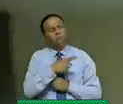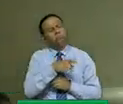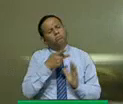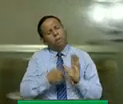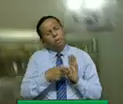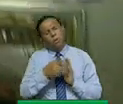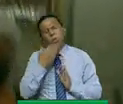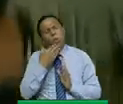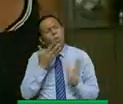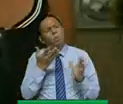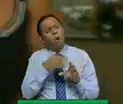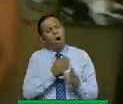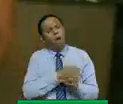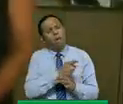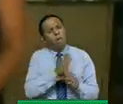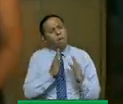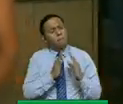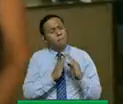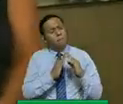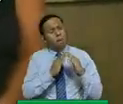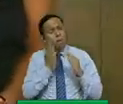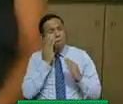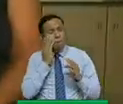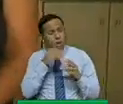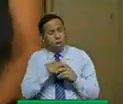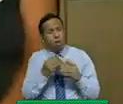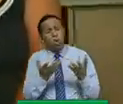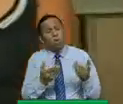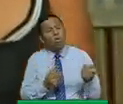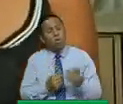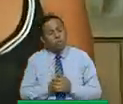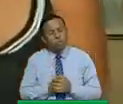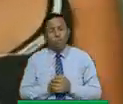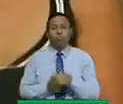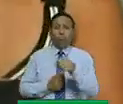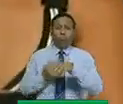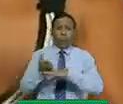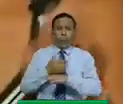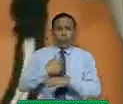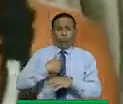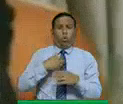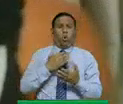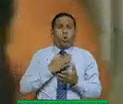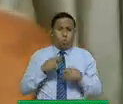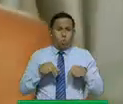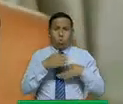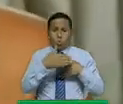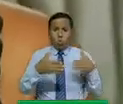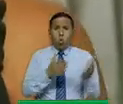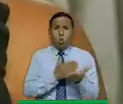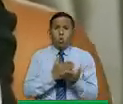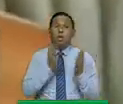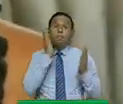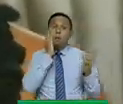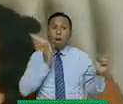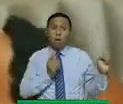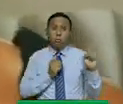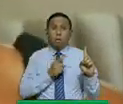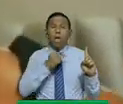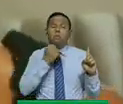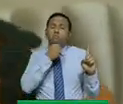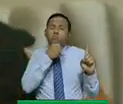ese momento con su señora madre aquí en esa área de la cocina. Sí, así es. Sí, estaba lavando los platos con mi madre aquí, que es de la tercera